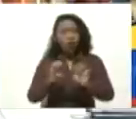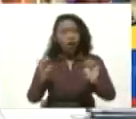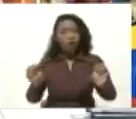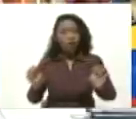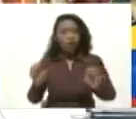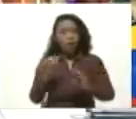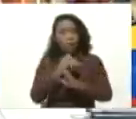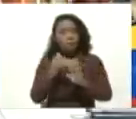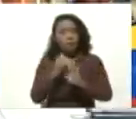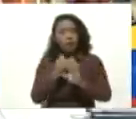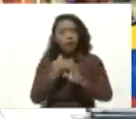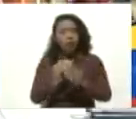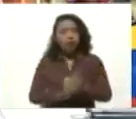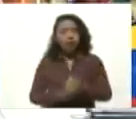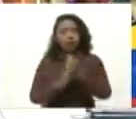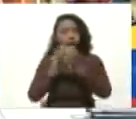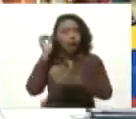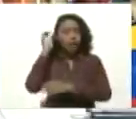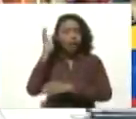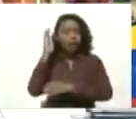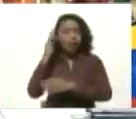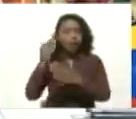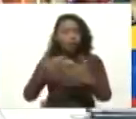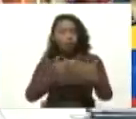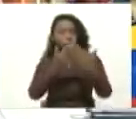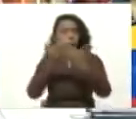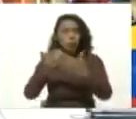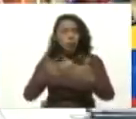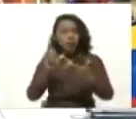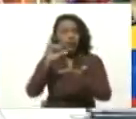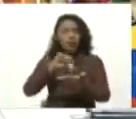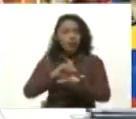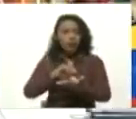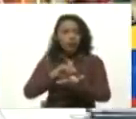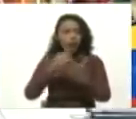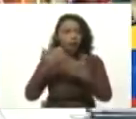al liderazgo de las asambleas estudiantiles, centros de estudiantes,